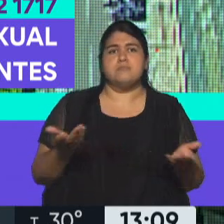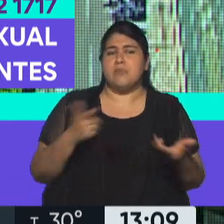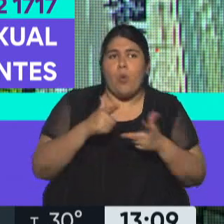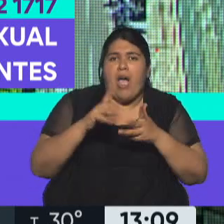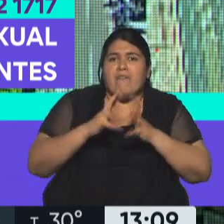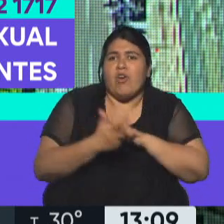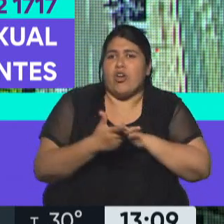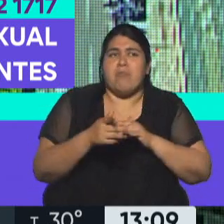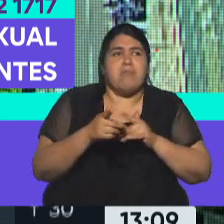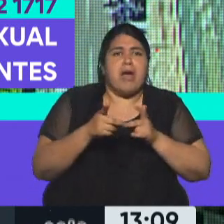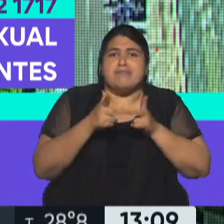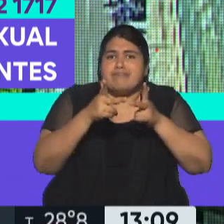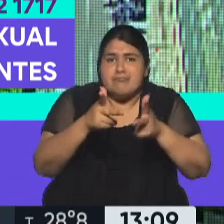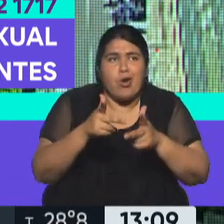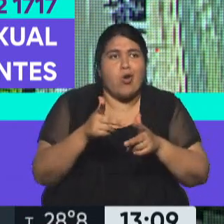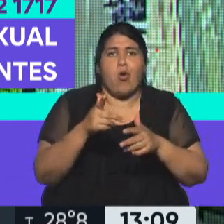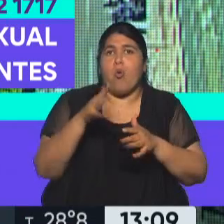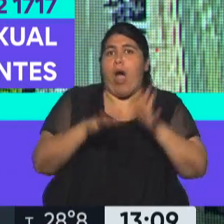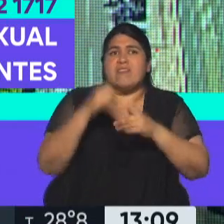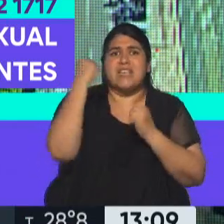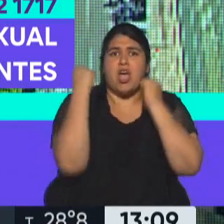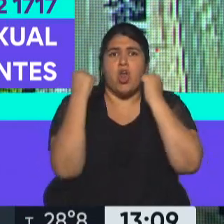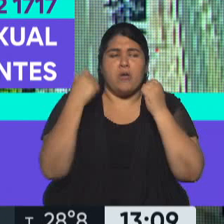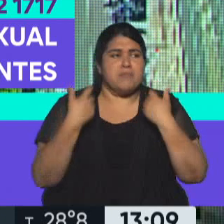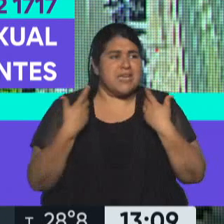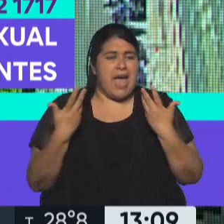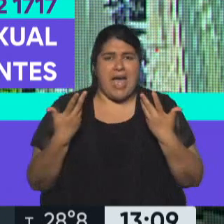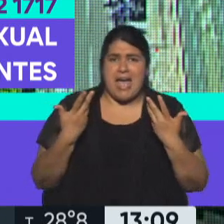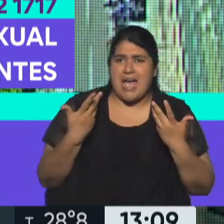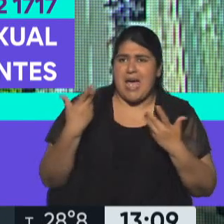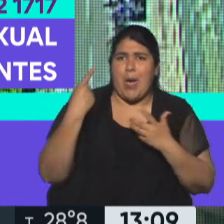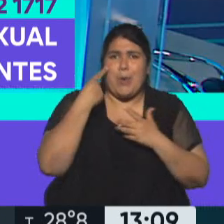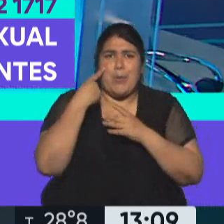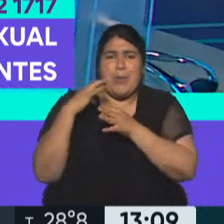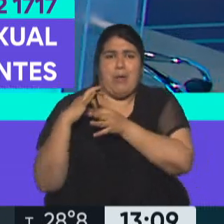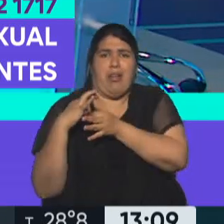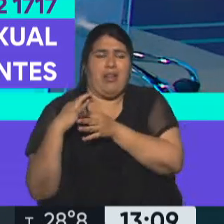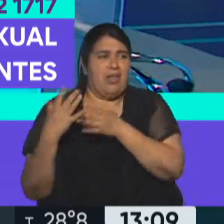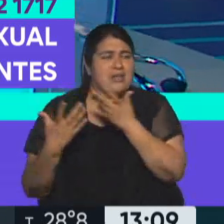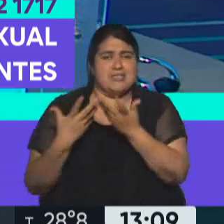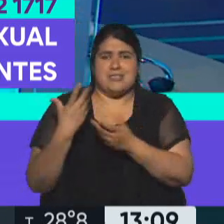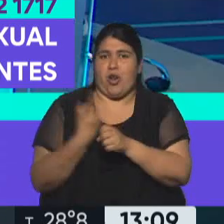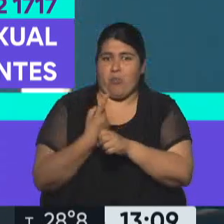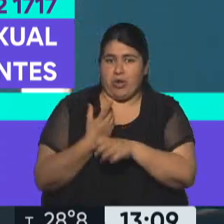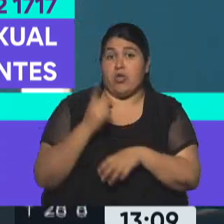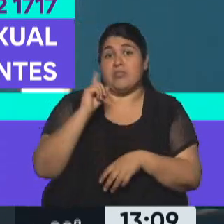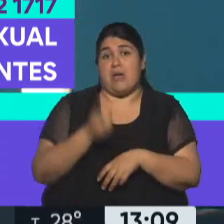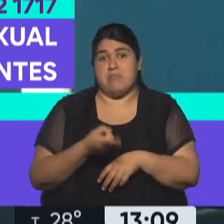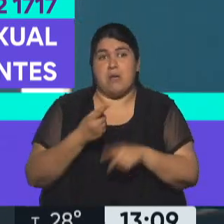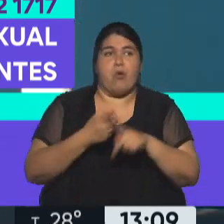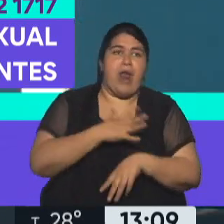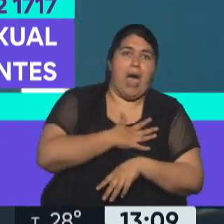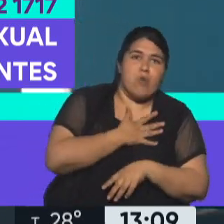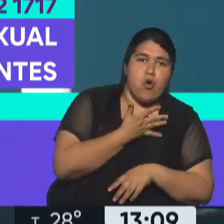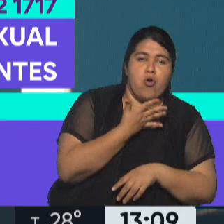de reaccionar, a veces tienen una dependencia económica que no saben para qué lado ir. Y sí, hay un mecanismo perverso también de amor, porque hay afecto